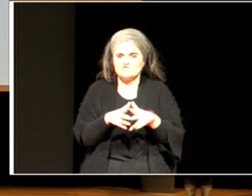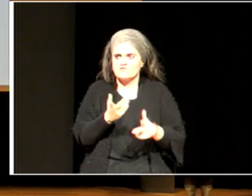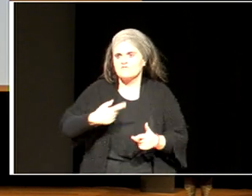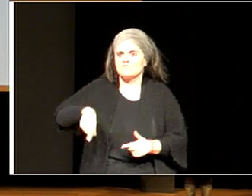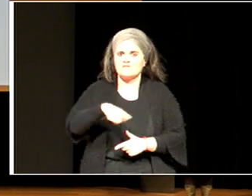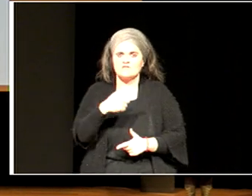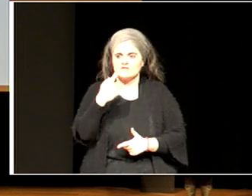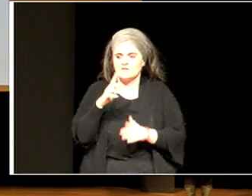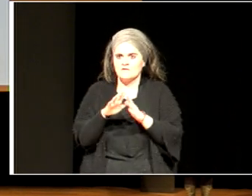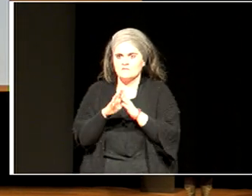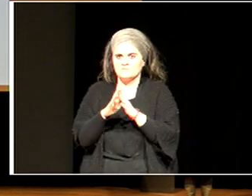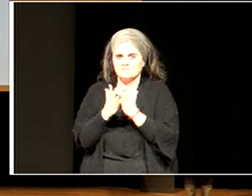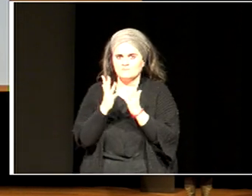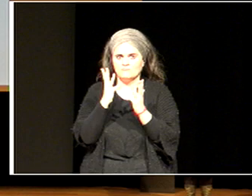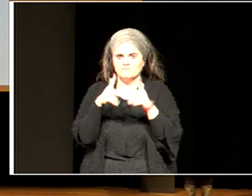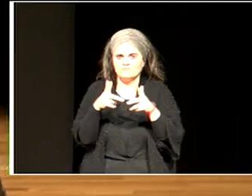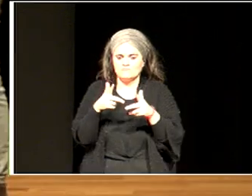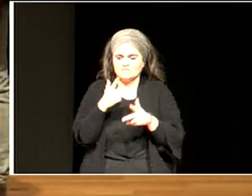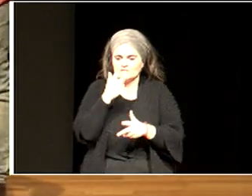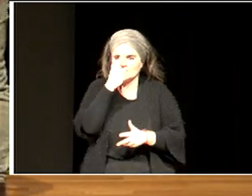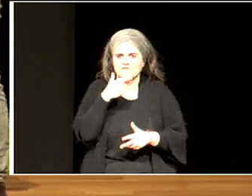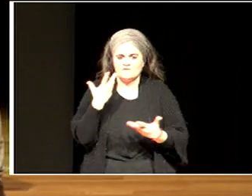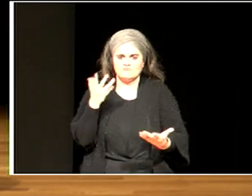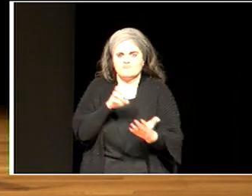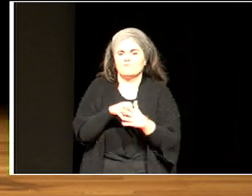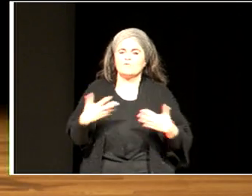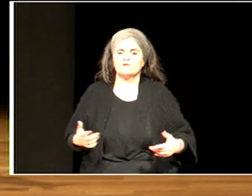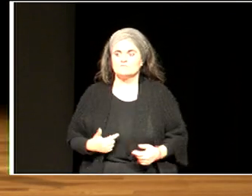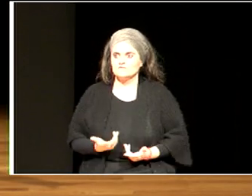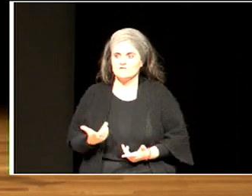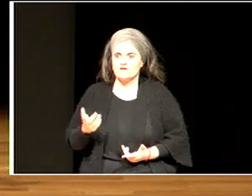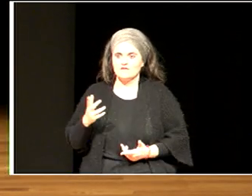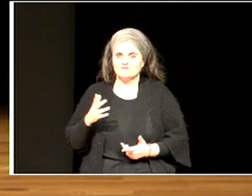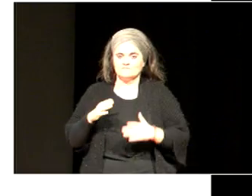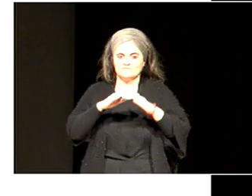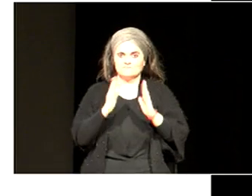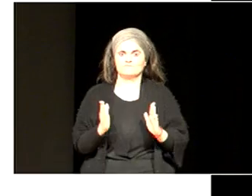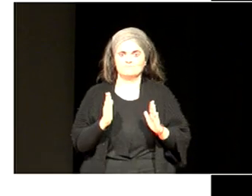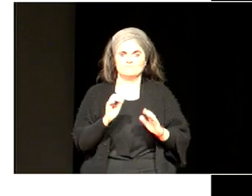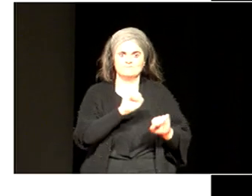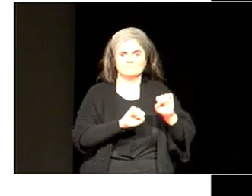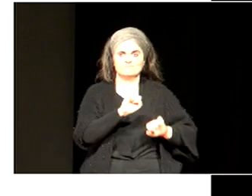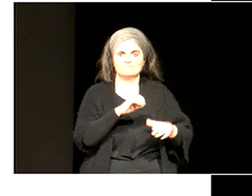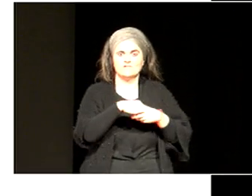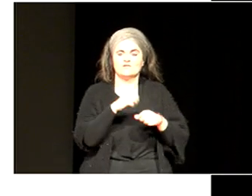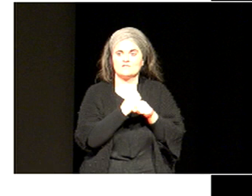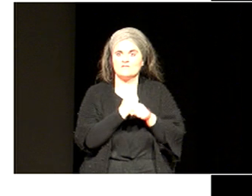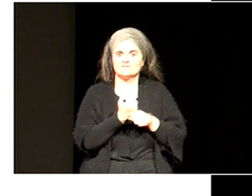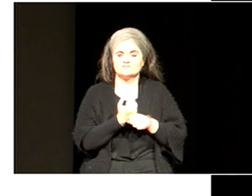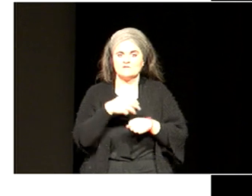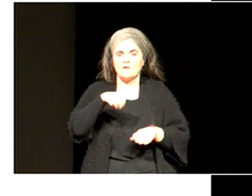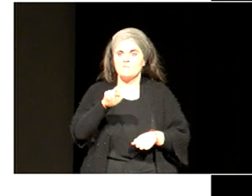matemáticas pues mirad básicamente somos amas de casa que vamos a la compra saab el mar y salva por cinco